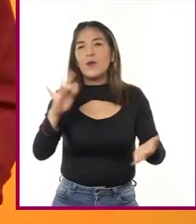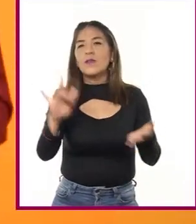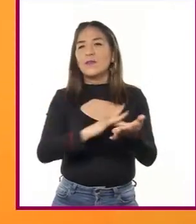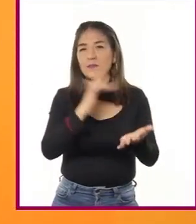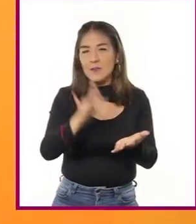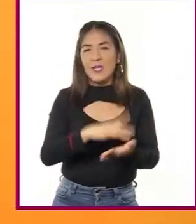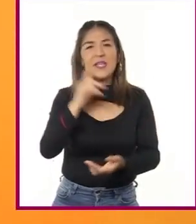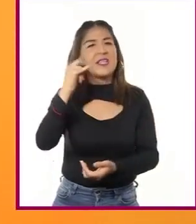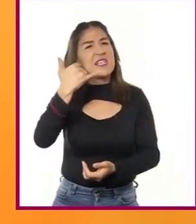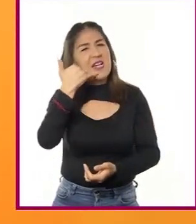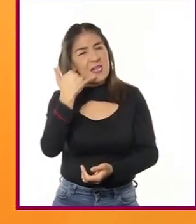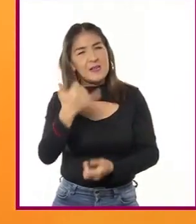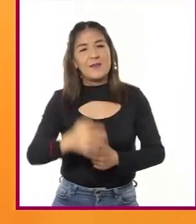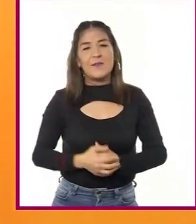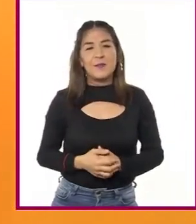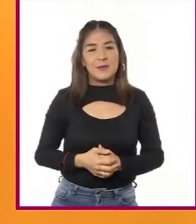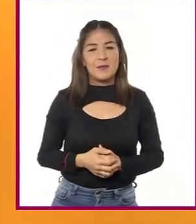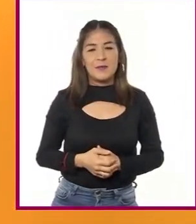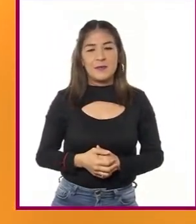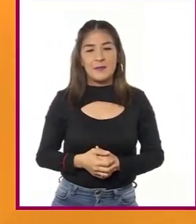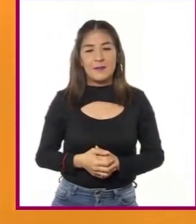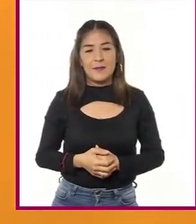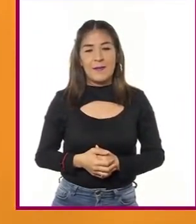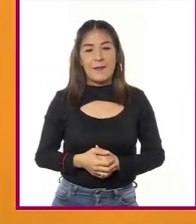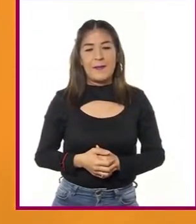ser teléfono celular,